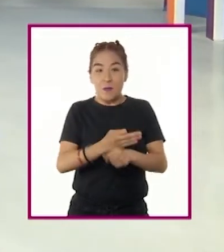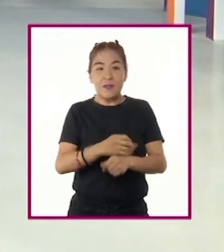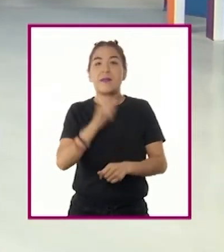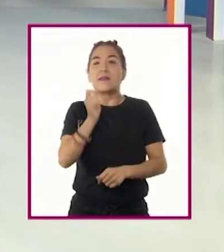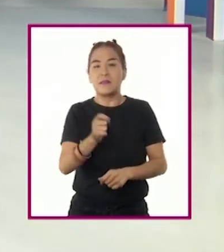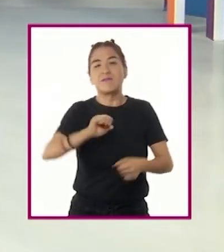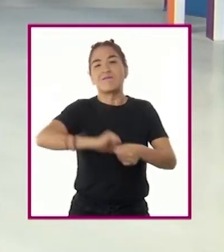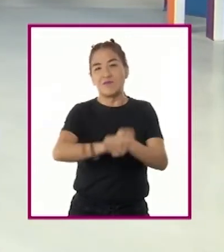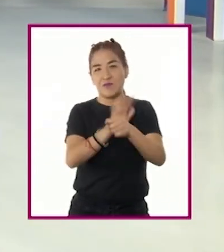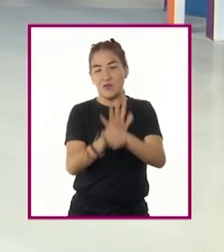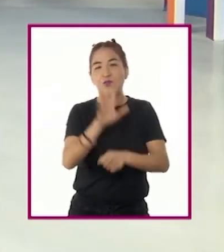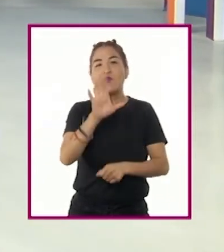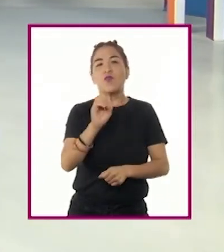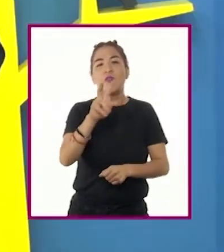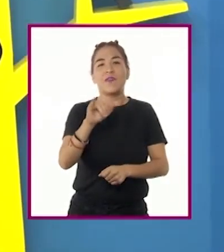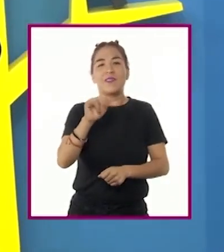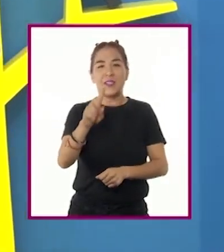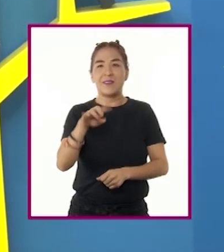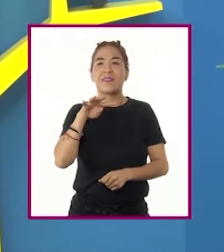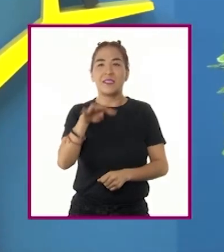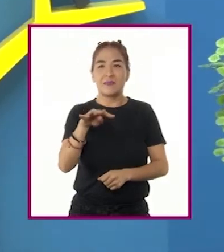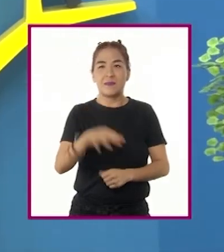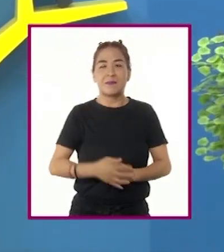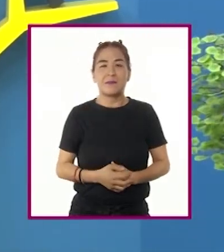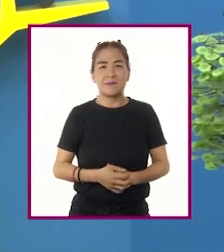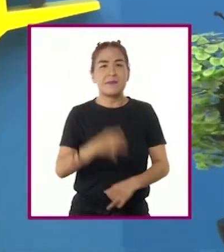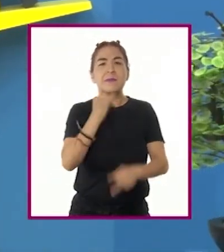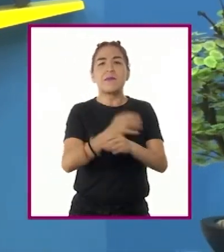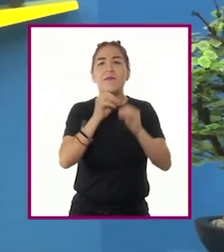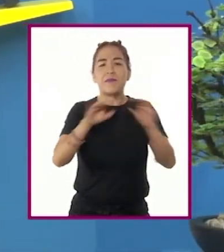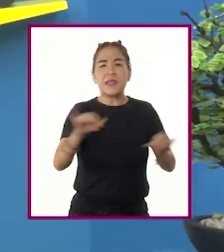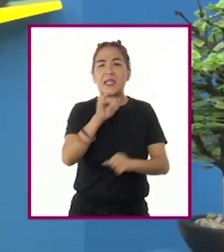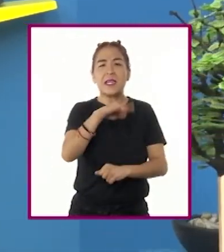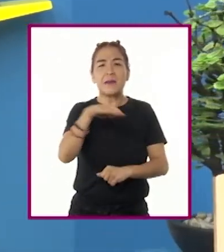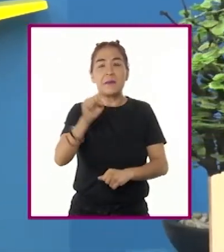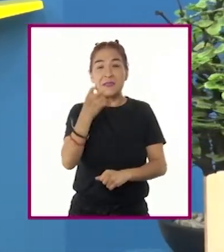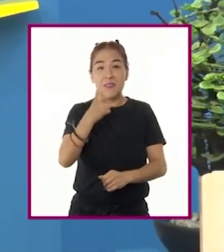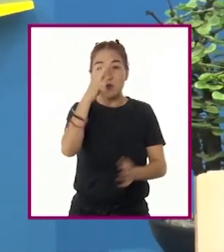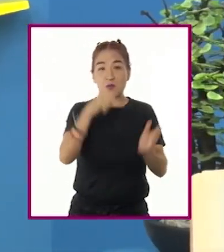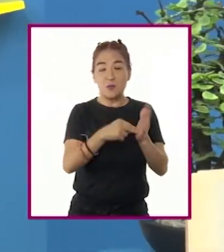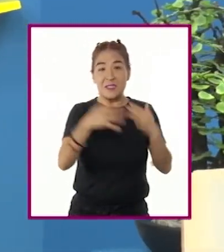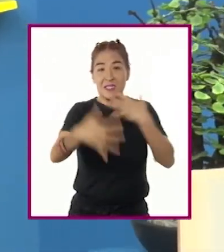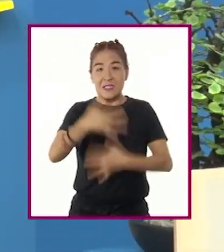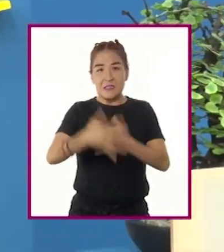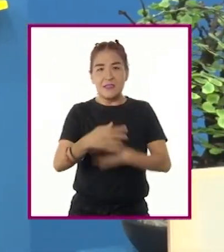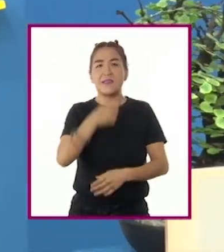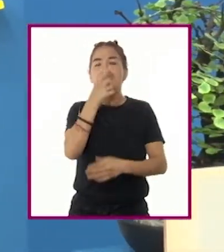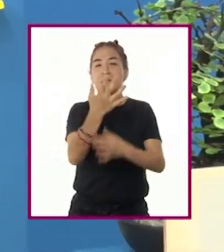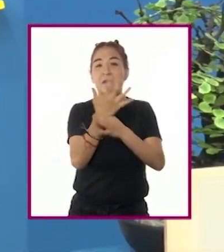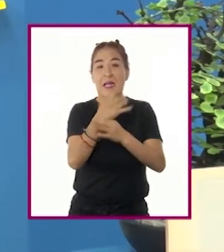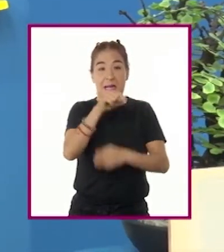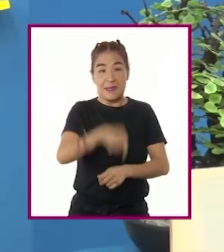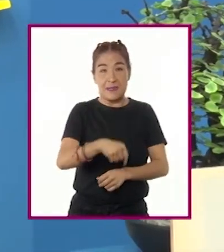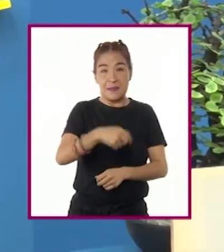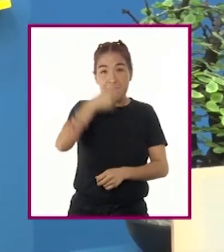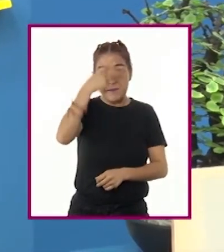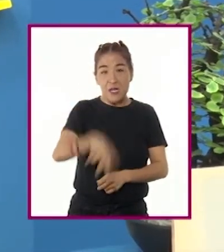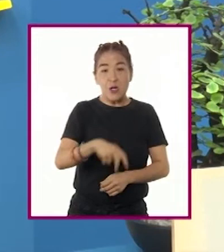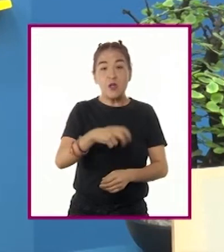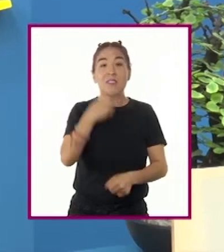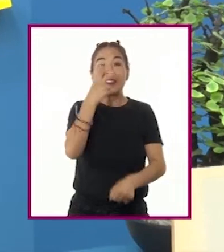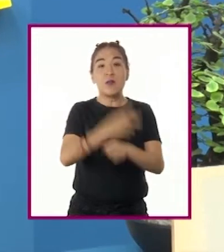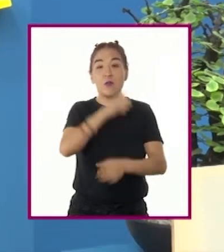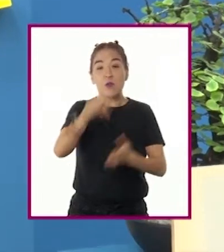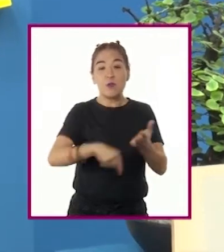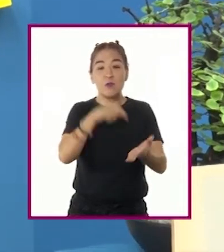la COVID-19. Un informe del IMSS del 2015 señala que el país ocupaba el segundo lugar